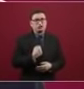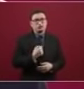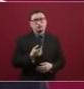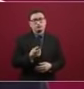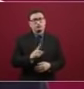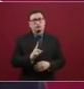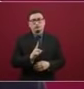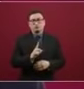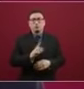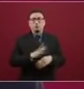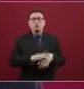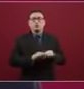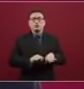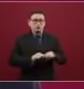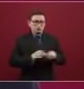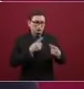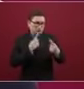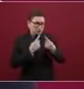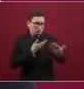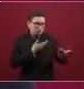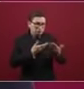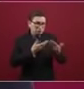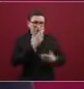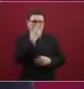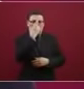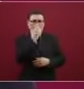todo por la razón, con justicia